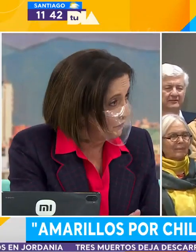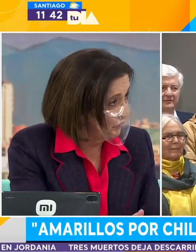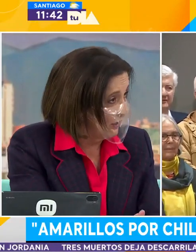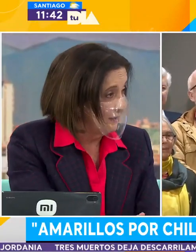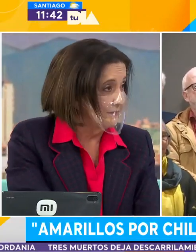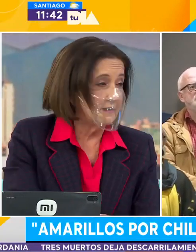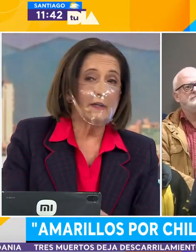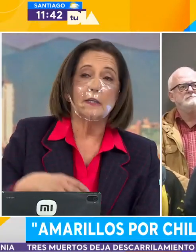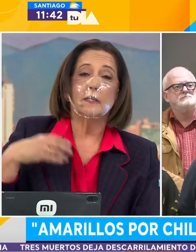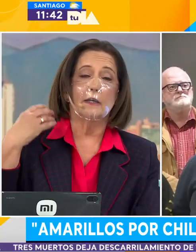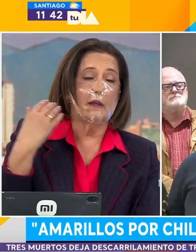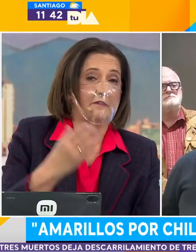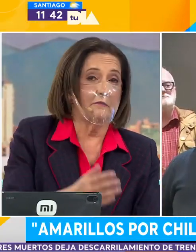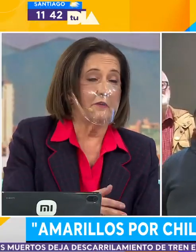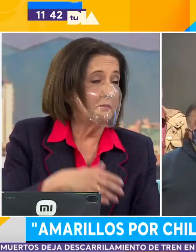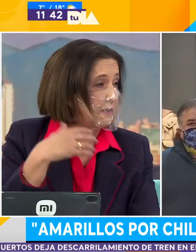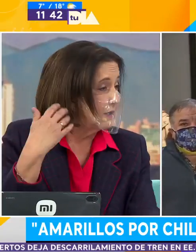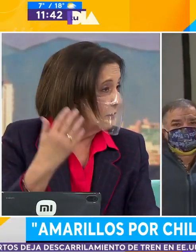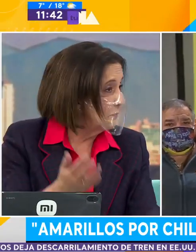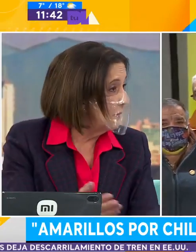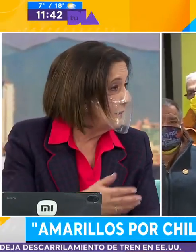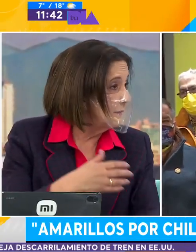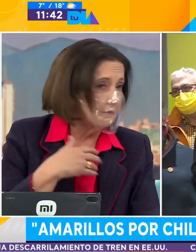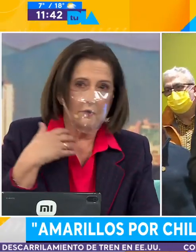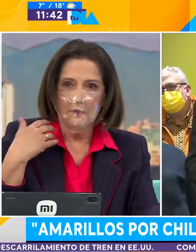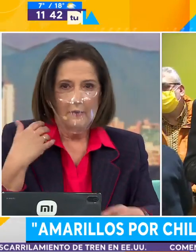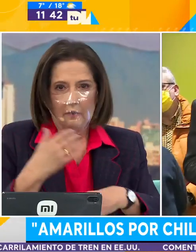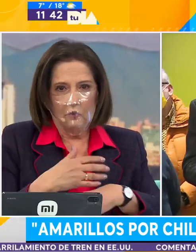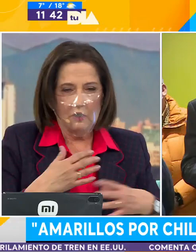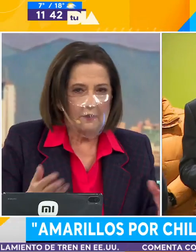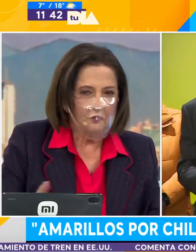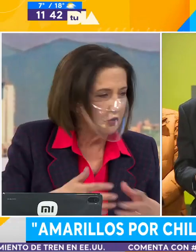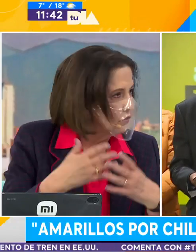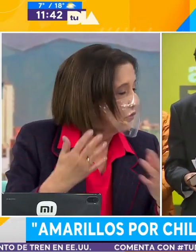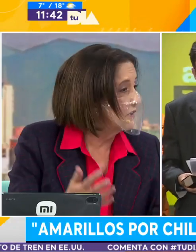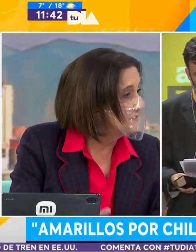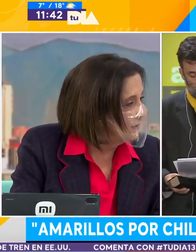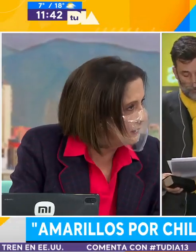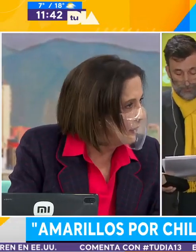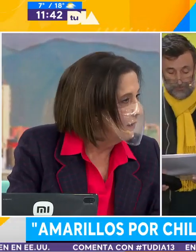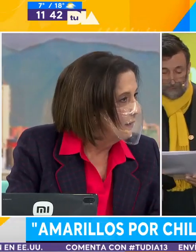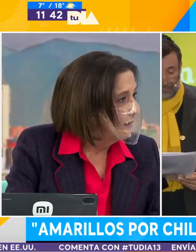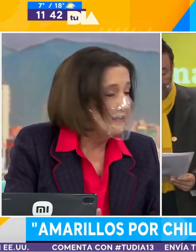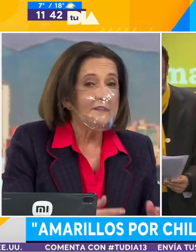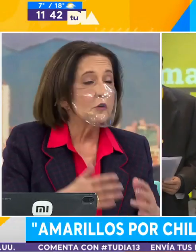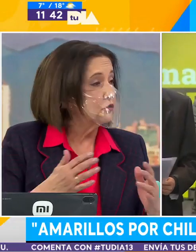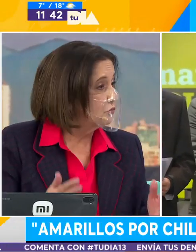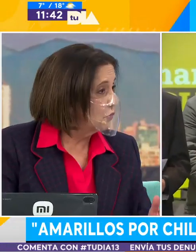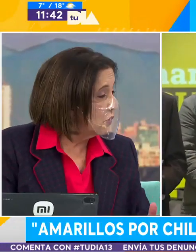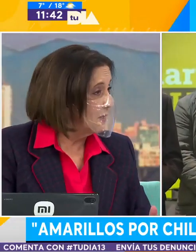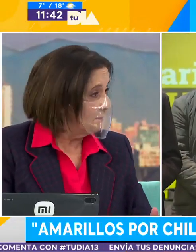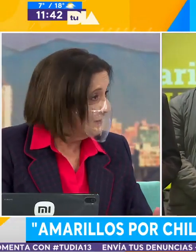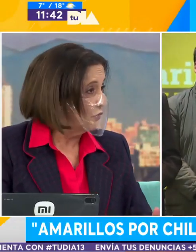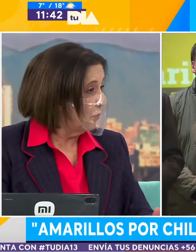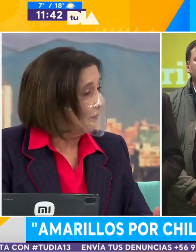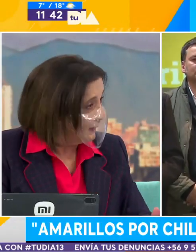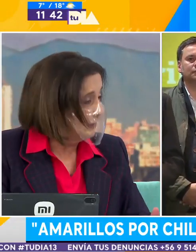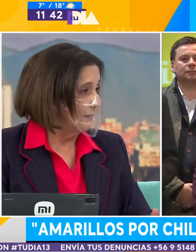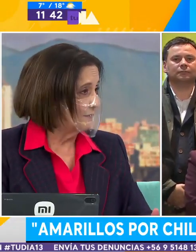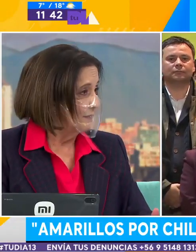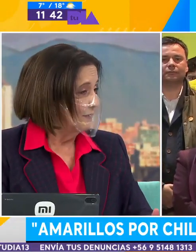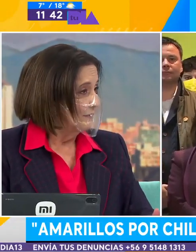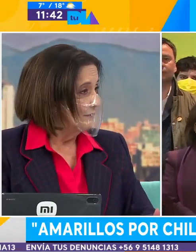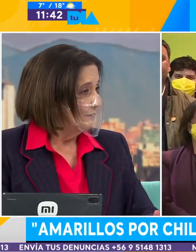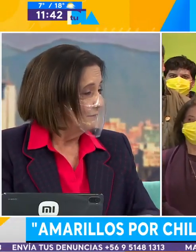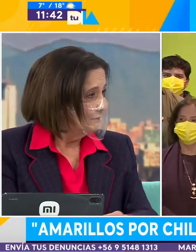los profesionales que se requieran, las enfermeras, los médicos, los kinesiólogos, etcétera, y se construyen más